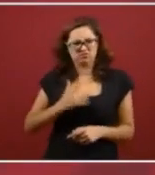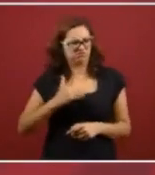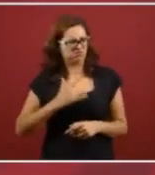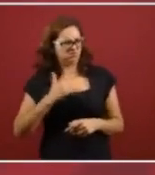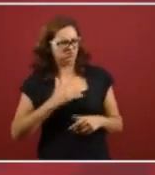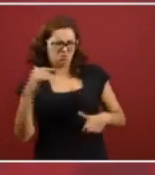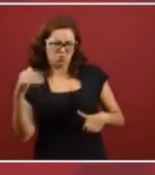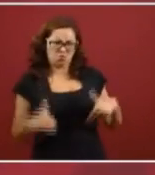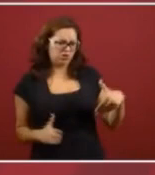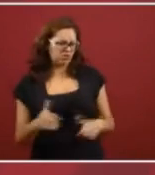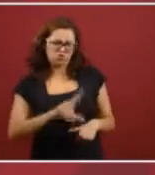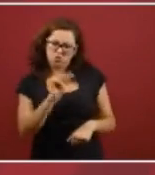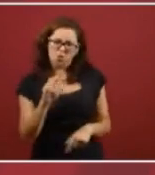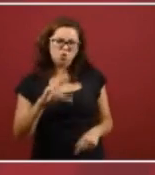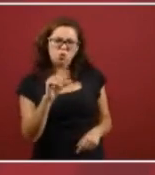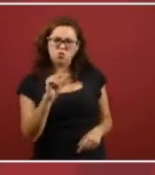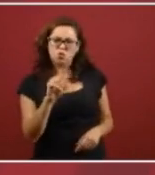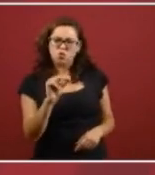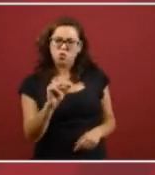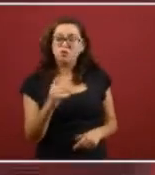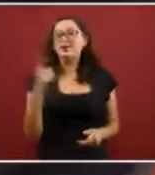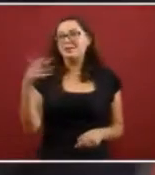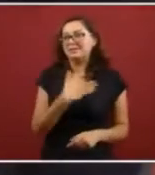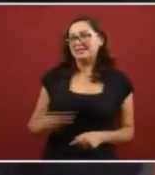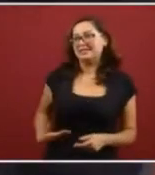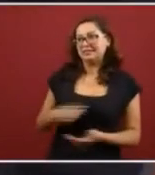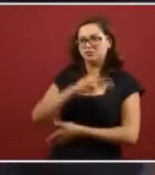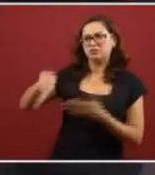principal parties and they blocked